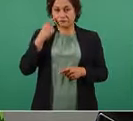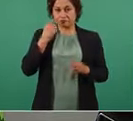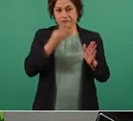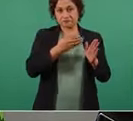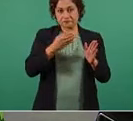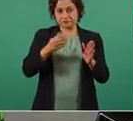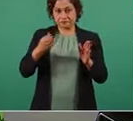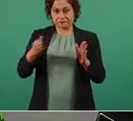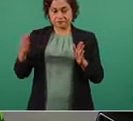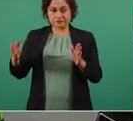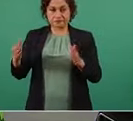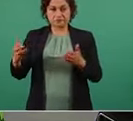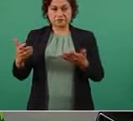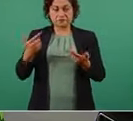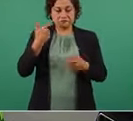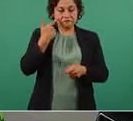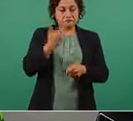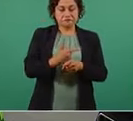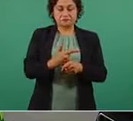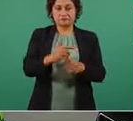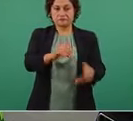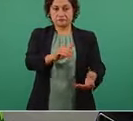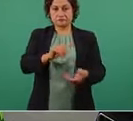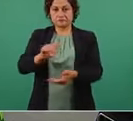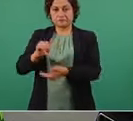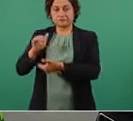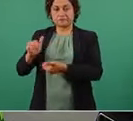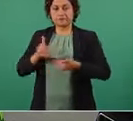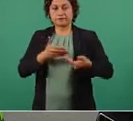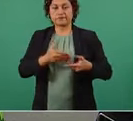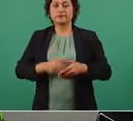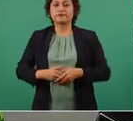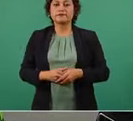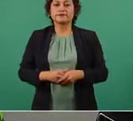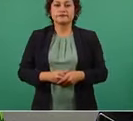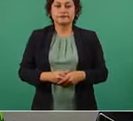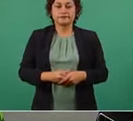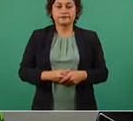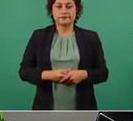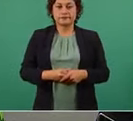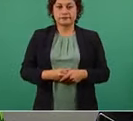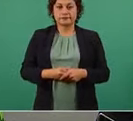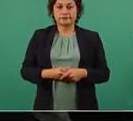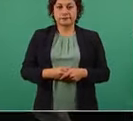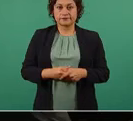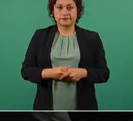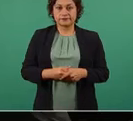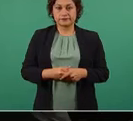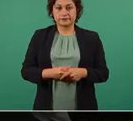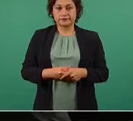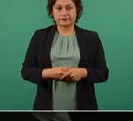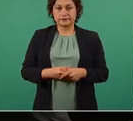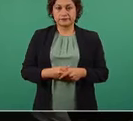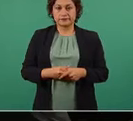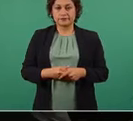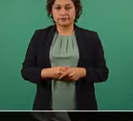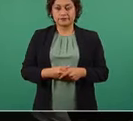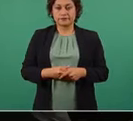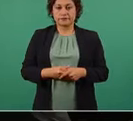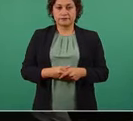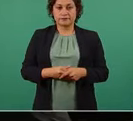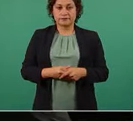tenemos dos fusiles Barrett calibre 50. Adelante, por favor. En cuanto a